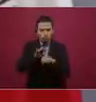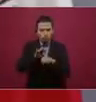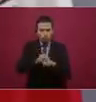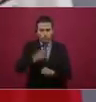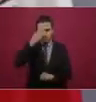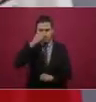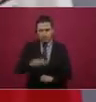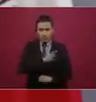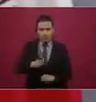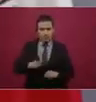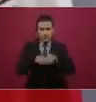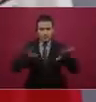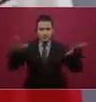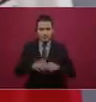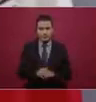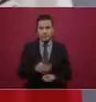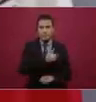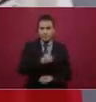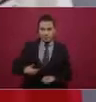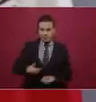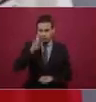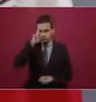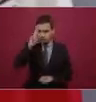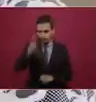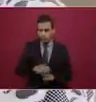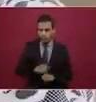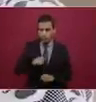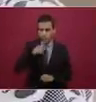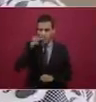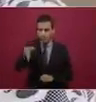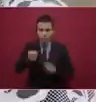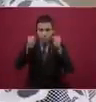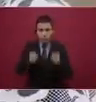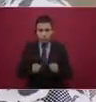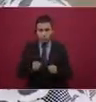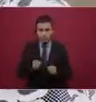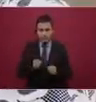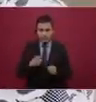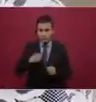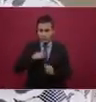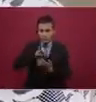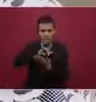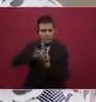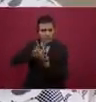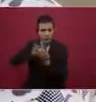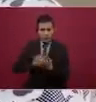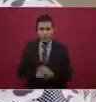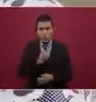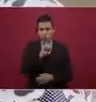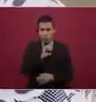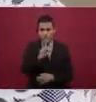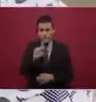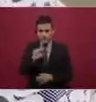de México. Su excelencia, por favor, ¿puede usted estar seguro que tiene usted el apoyo y el compromiso de la